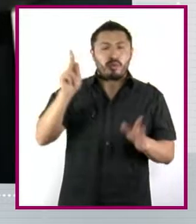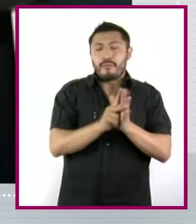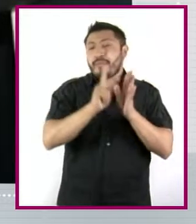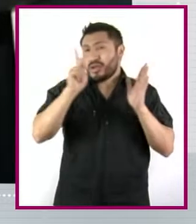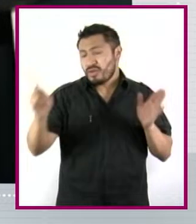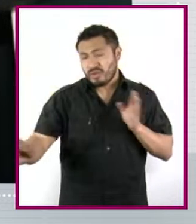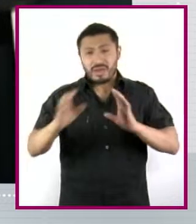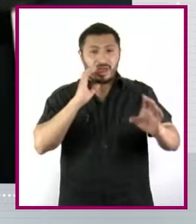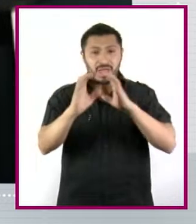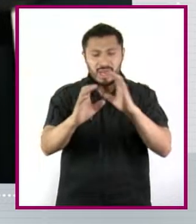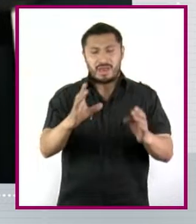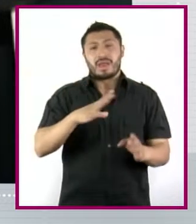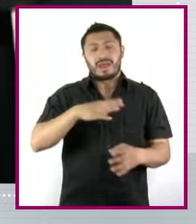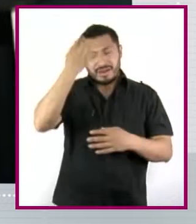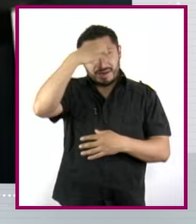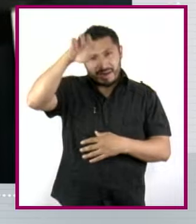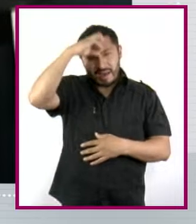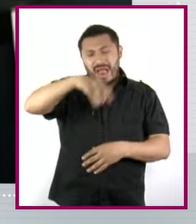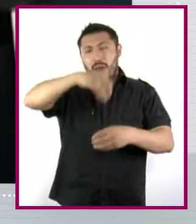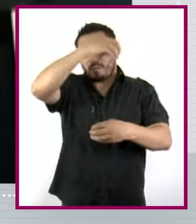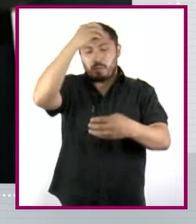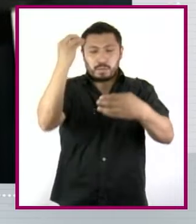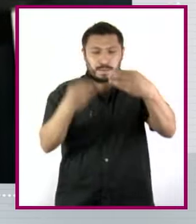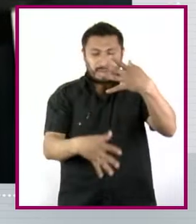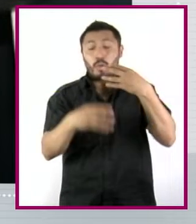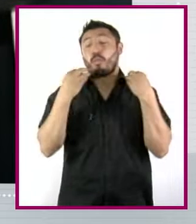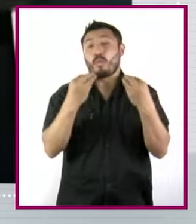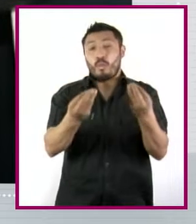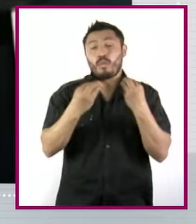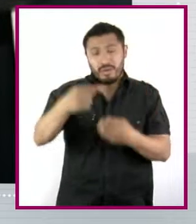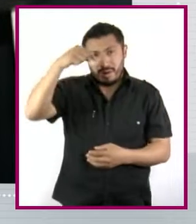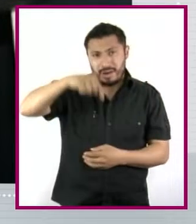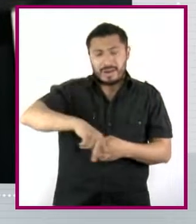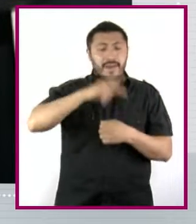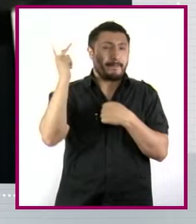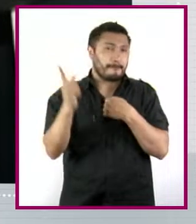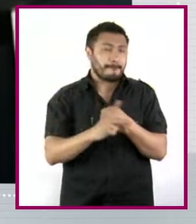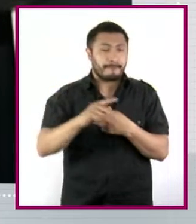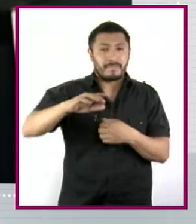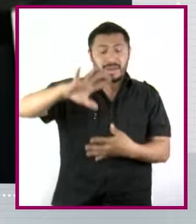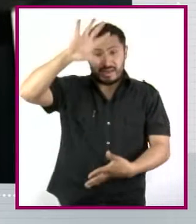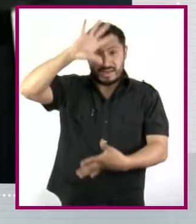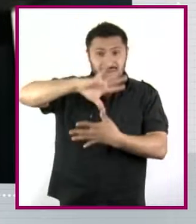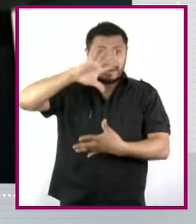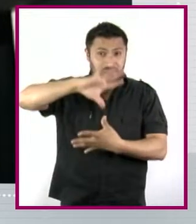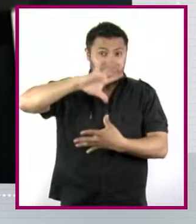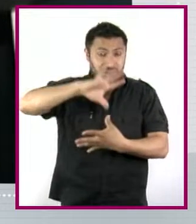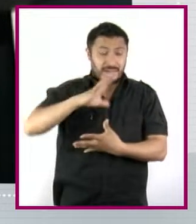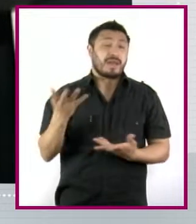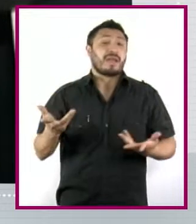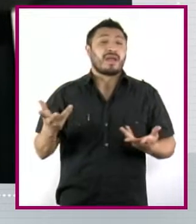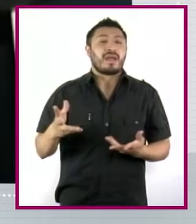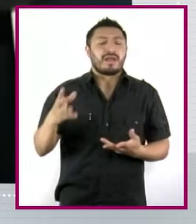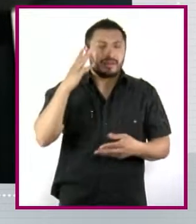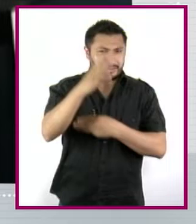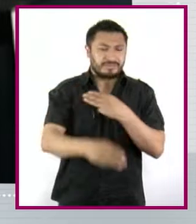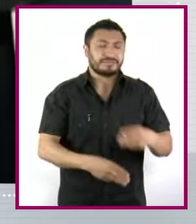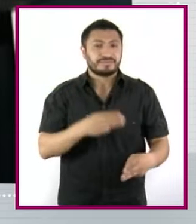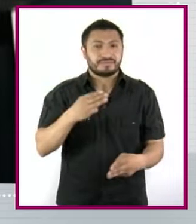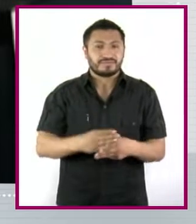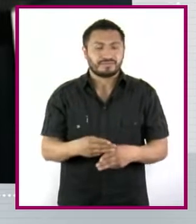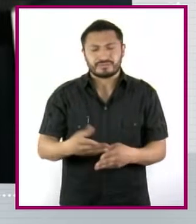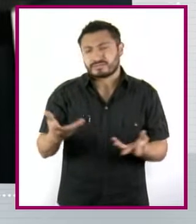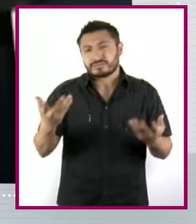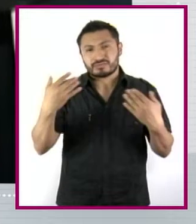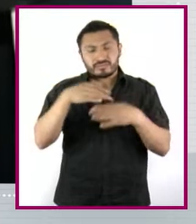he vivido diversas experiencias en nuestro país, en nuestro continente, incluso a nivel mundial, en